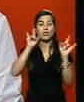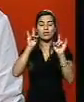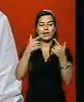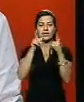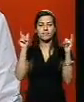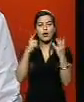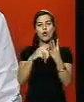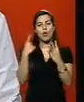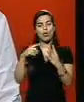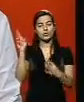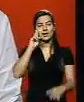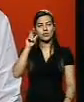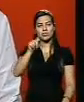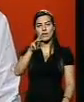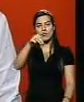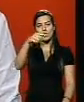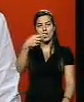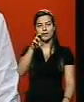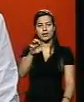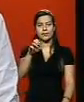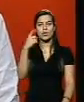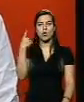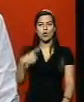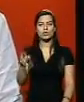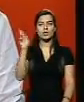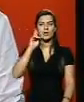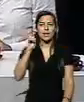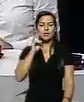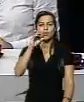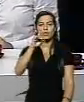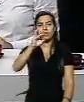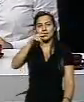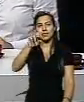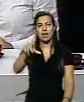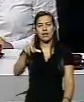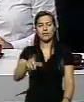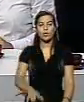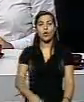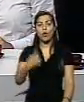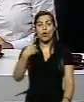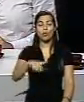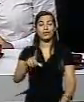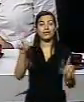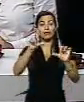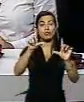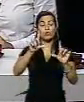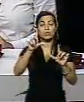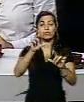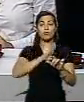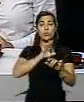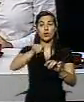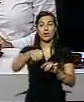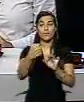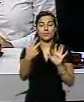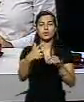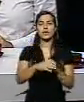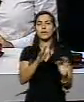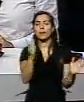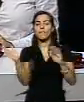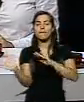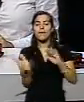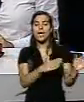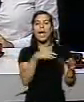Crepuscular. Tamunangue Libre. Antena Libre. Digital. Televisoras. Lara TV. En el Estado Apure, Radio Sabana.